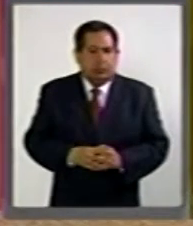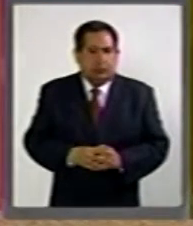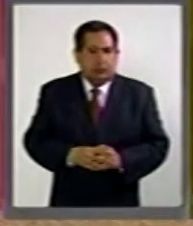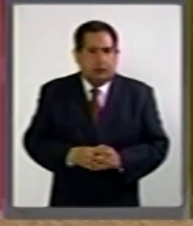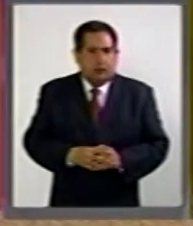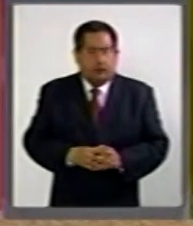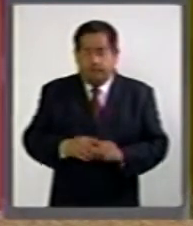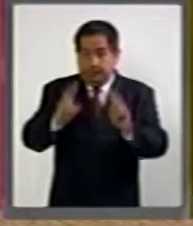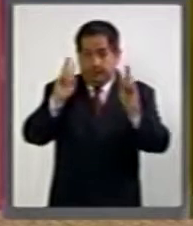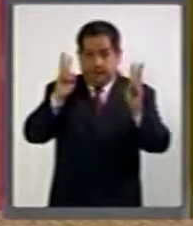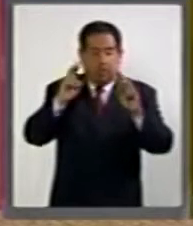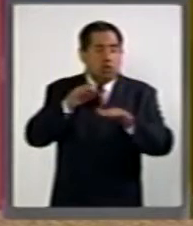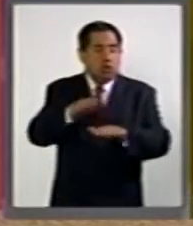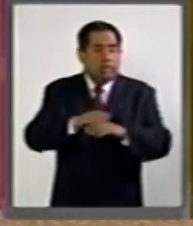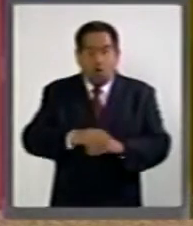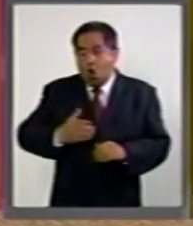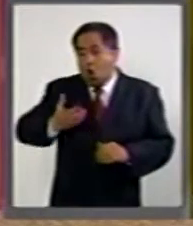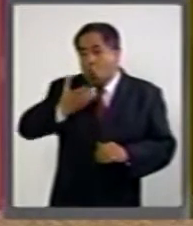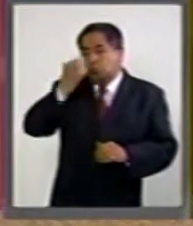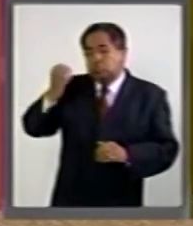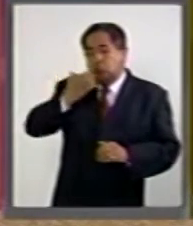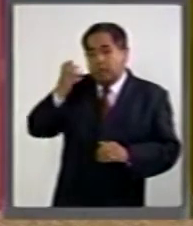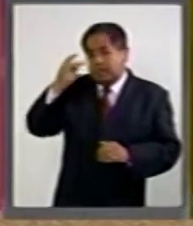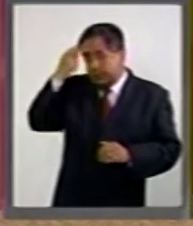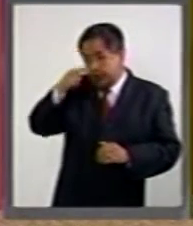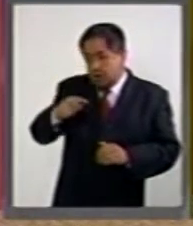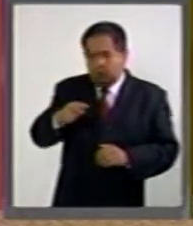El tema de las tradiciones mexicanas,